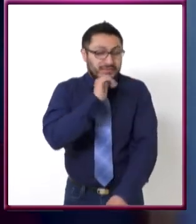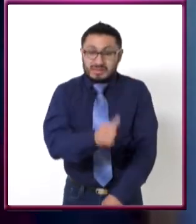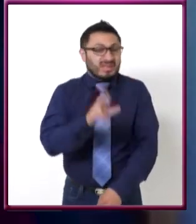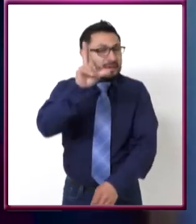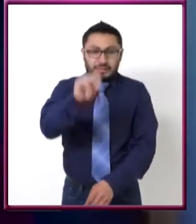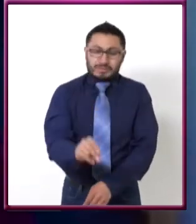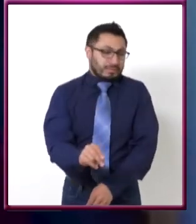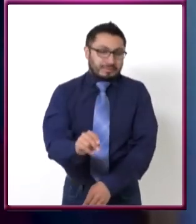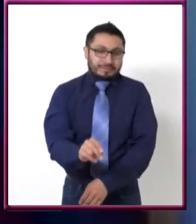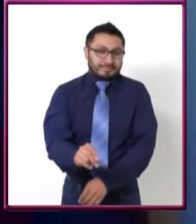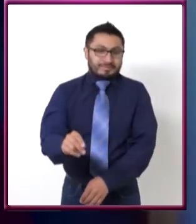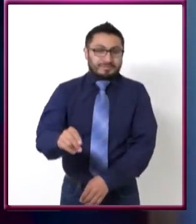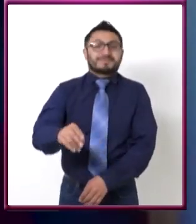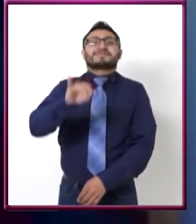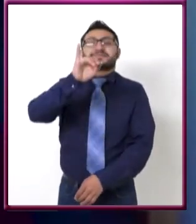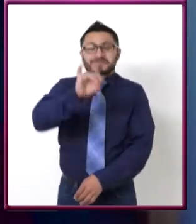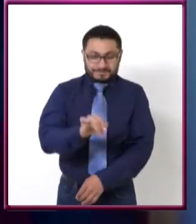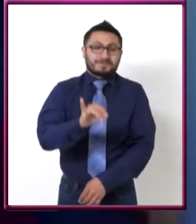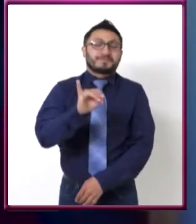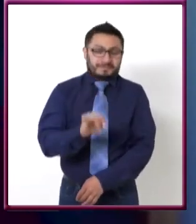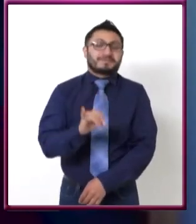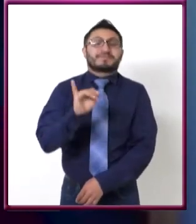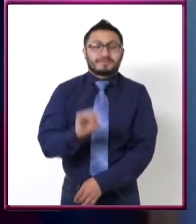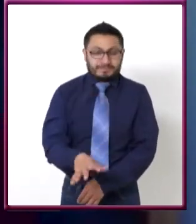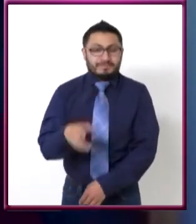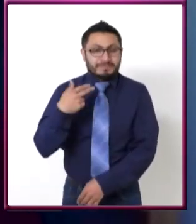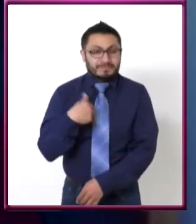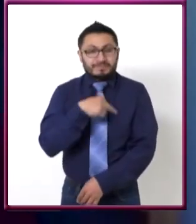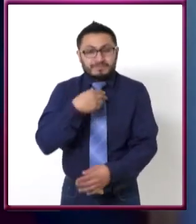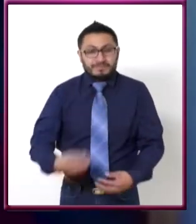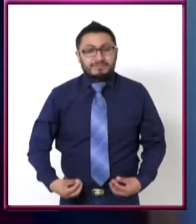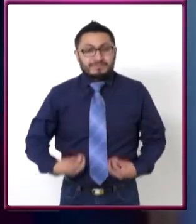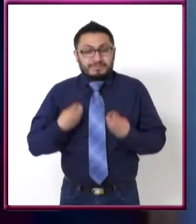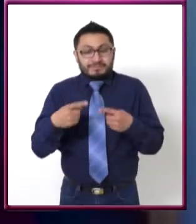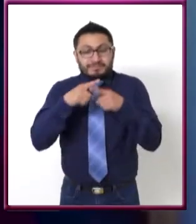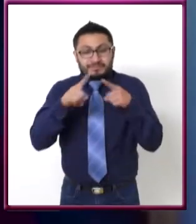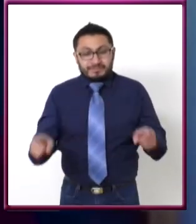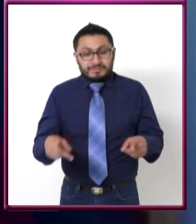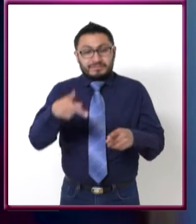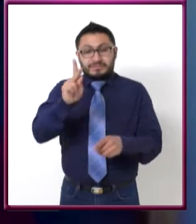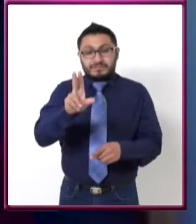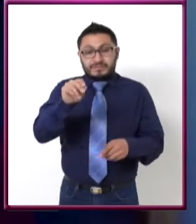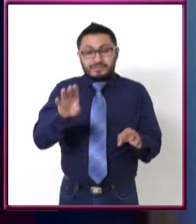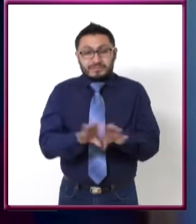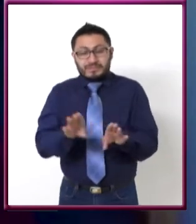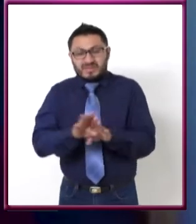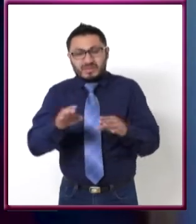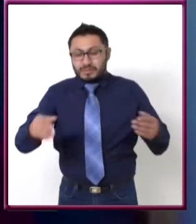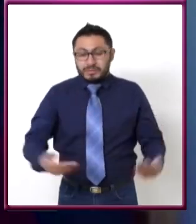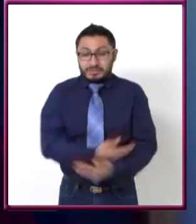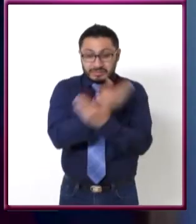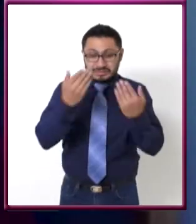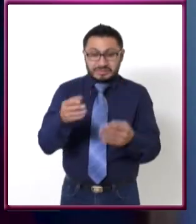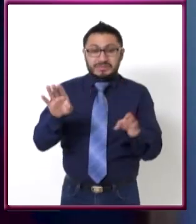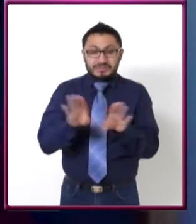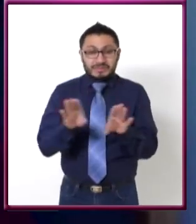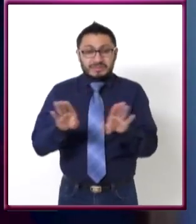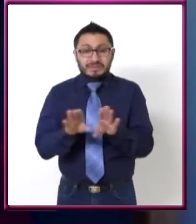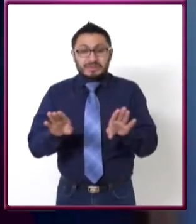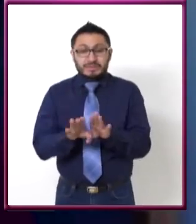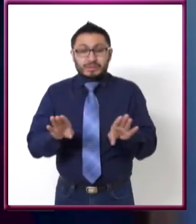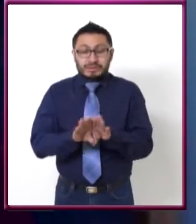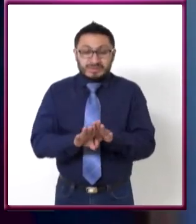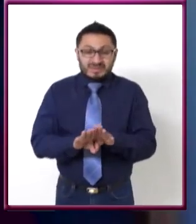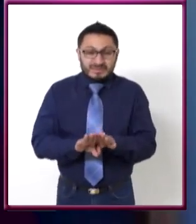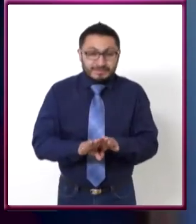nada. Entonces sí, lo vivimos diferente, pero no por una cuestión nata, sino por